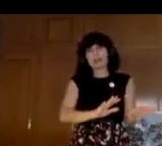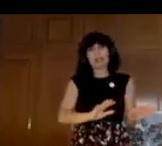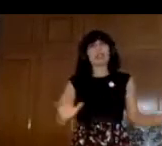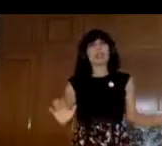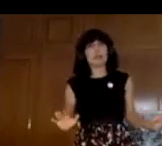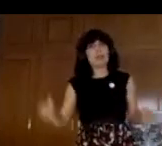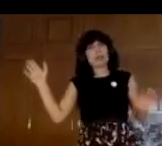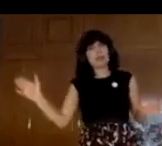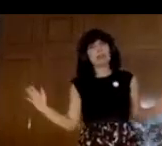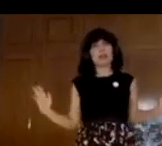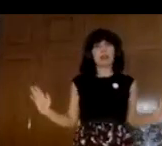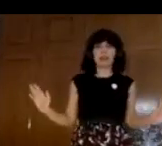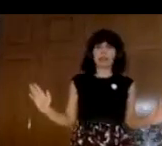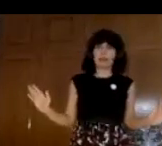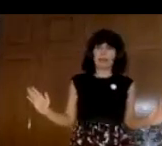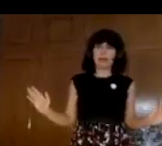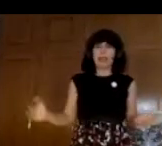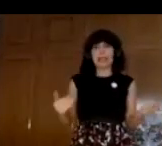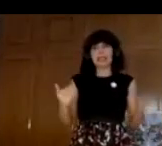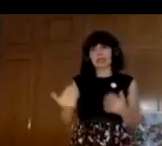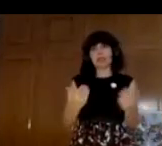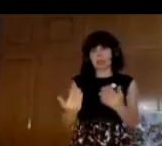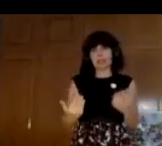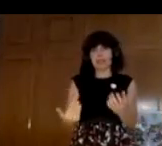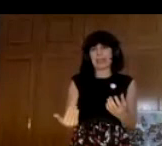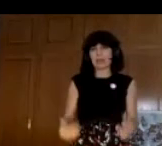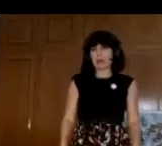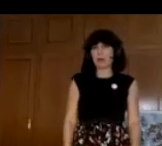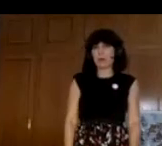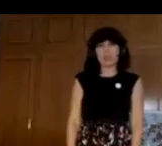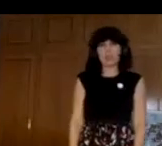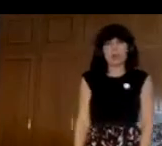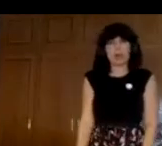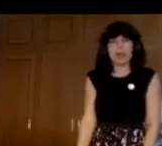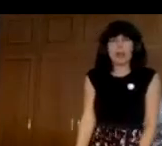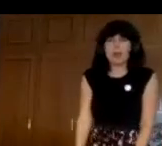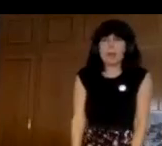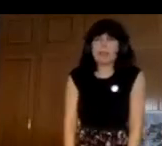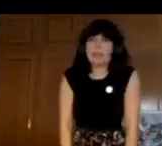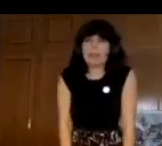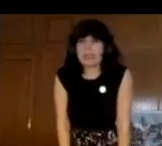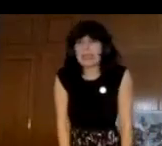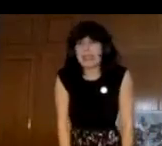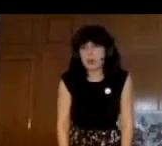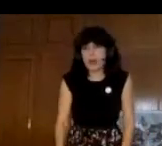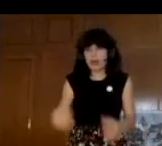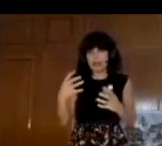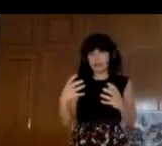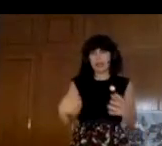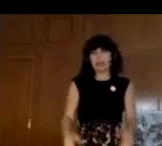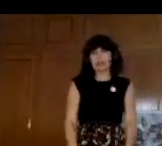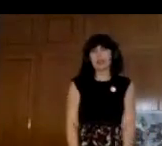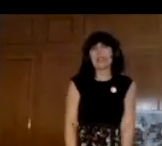gente en un sitio que está muy bien y gente en el otro que no está tan bien. Y eso es narrativo. El muro tiene una marca, es arquitectura,